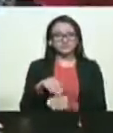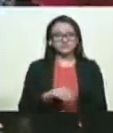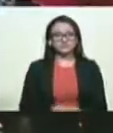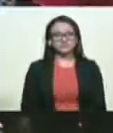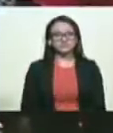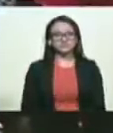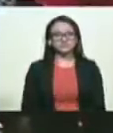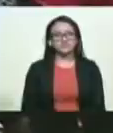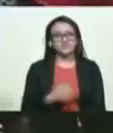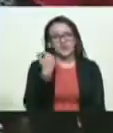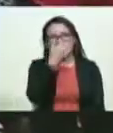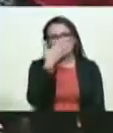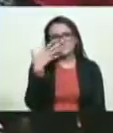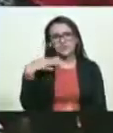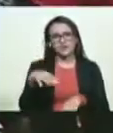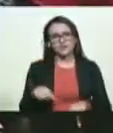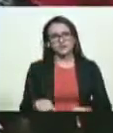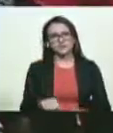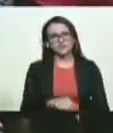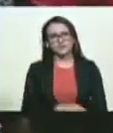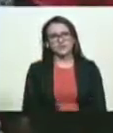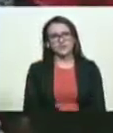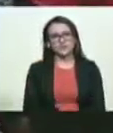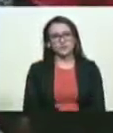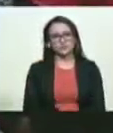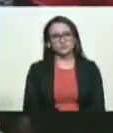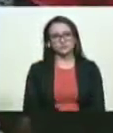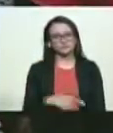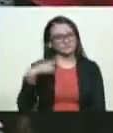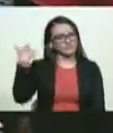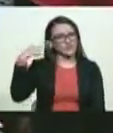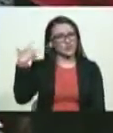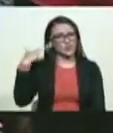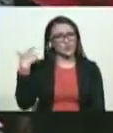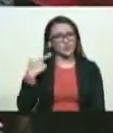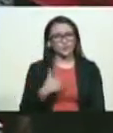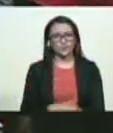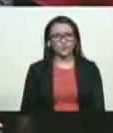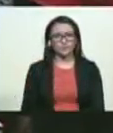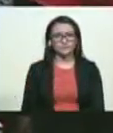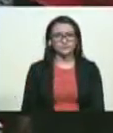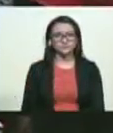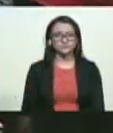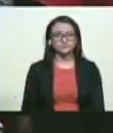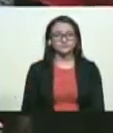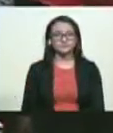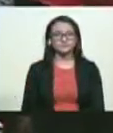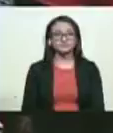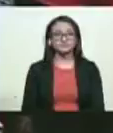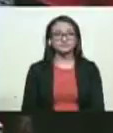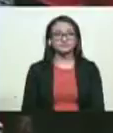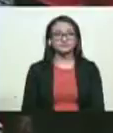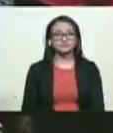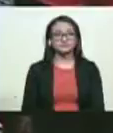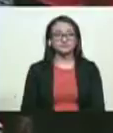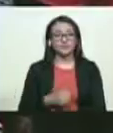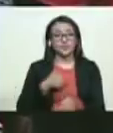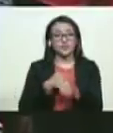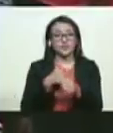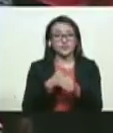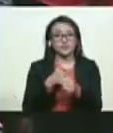el imperialismo se volvió loco y sus aliados